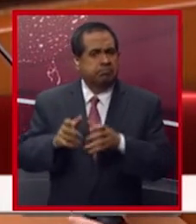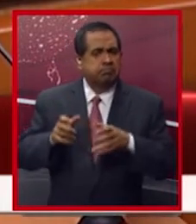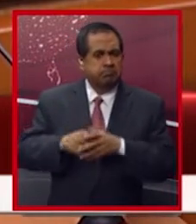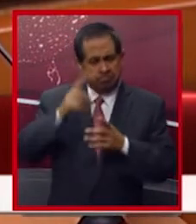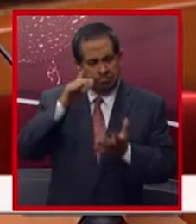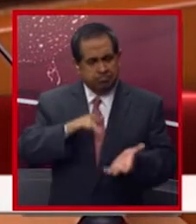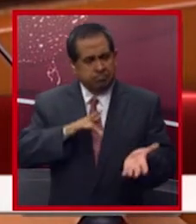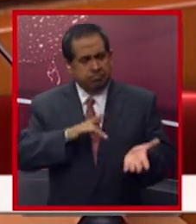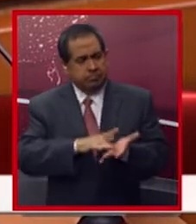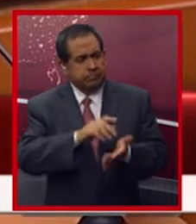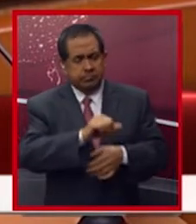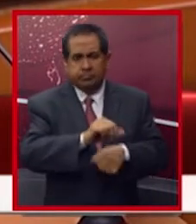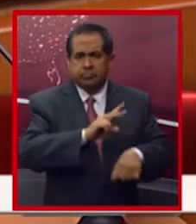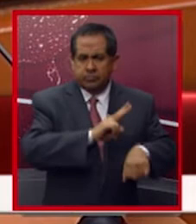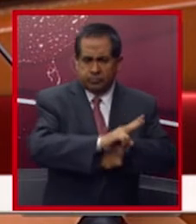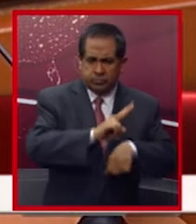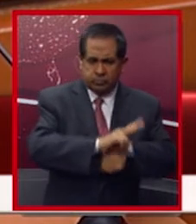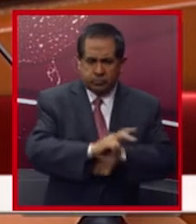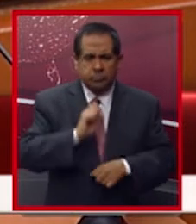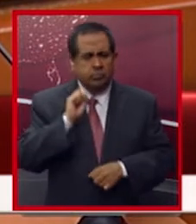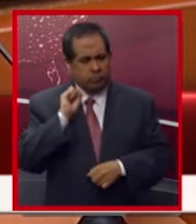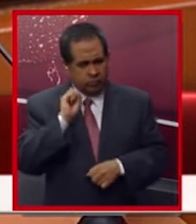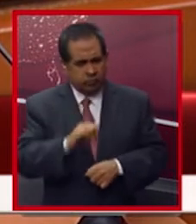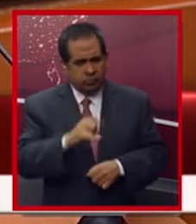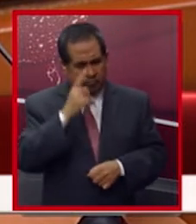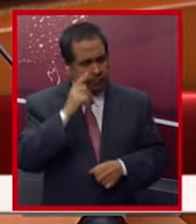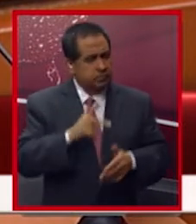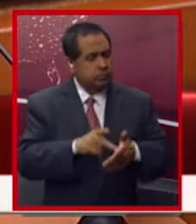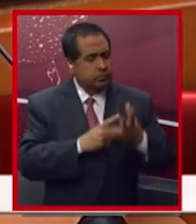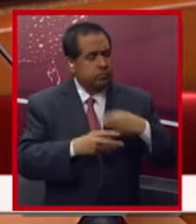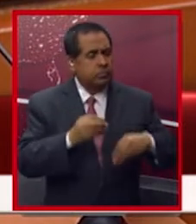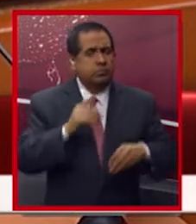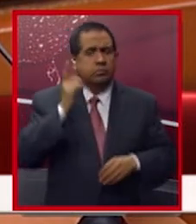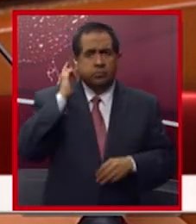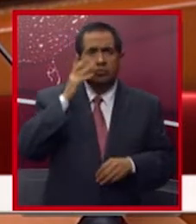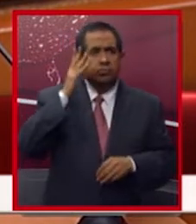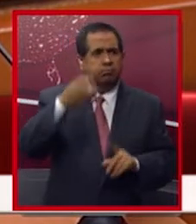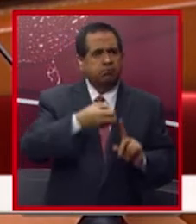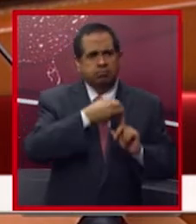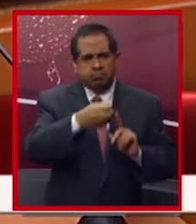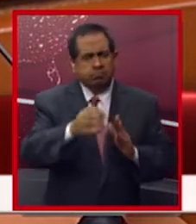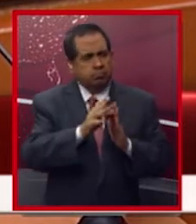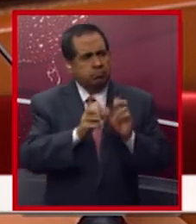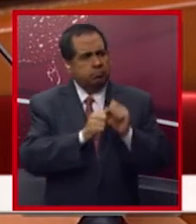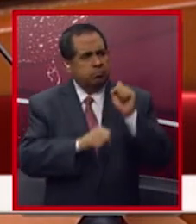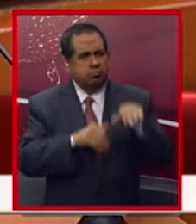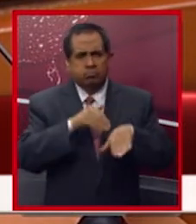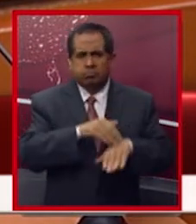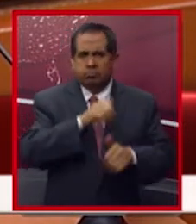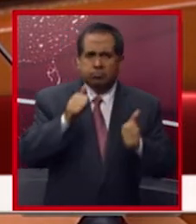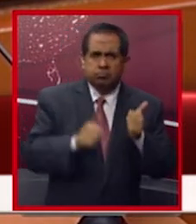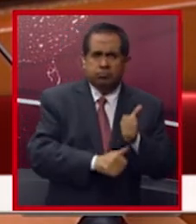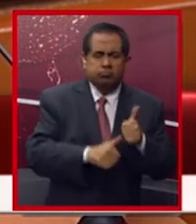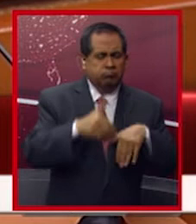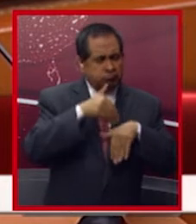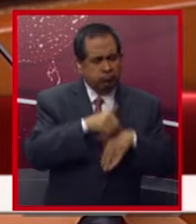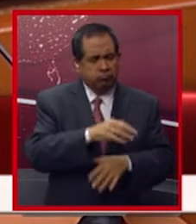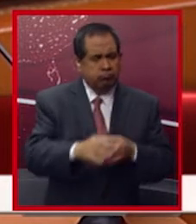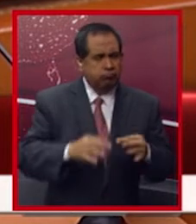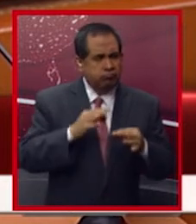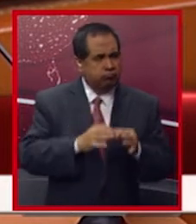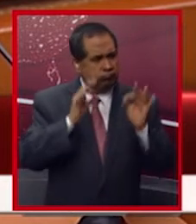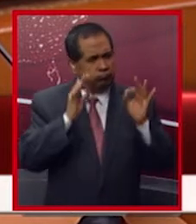apoyo al pueblo de Venezuela para que se restablezca pronto el orden constitucional e